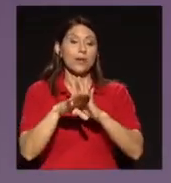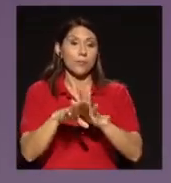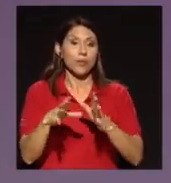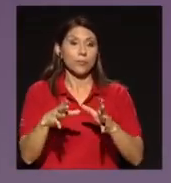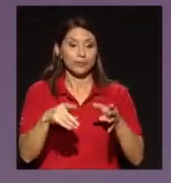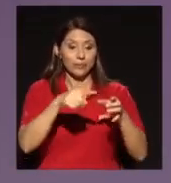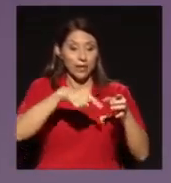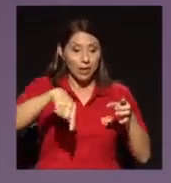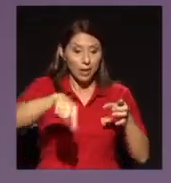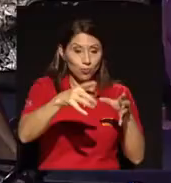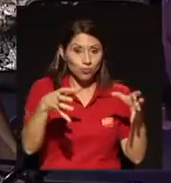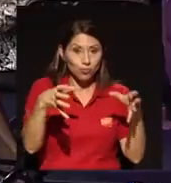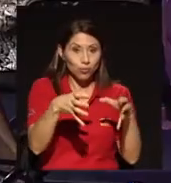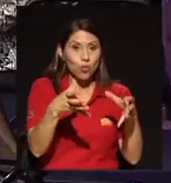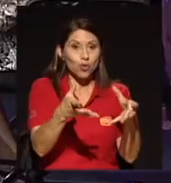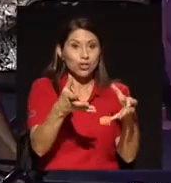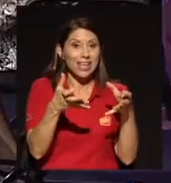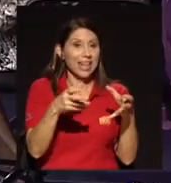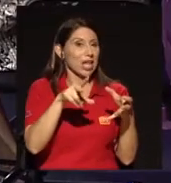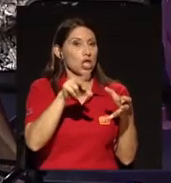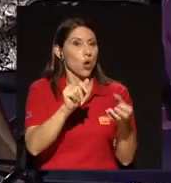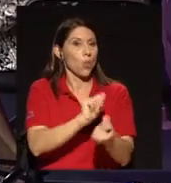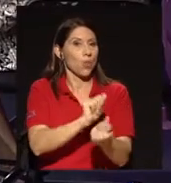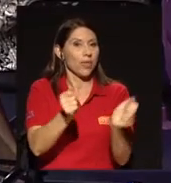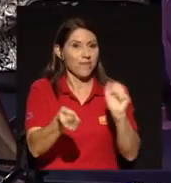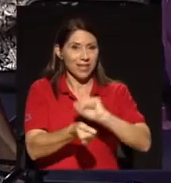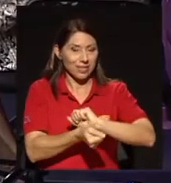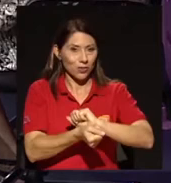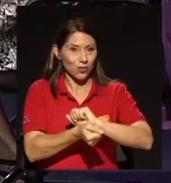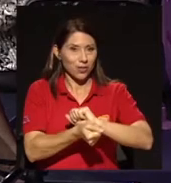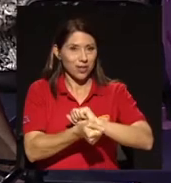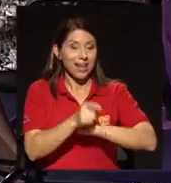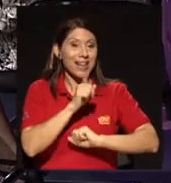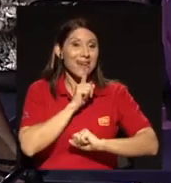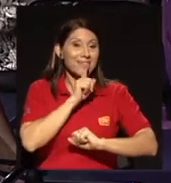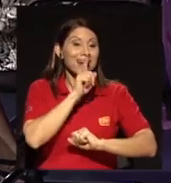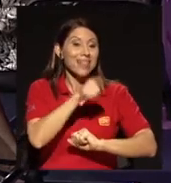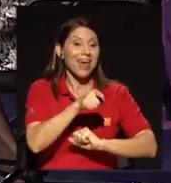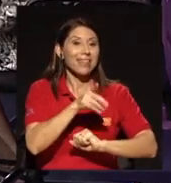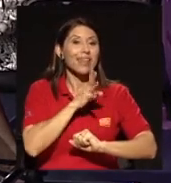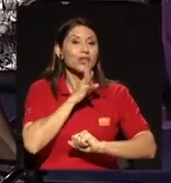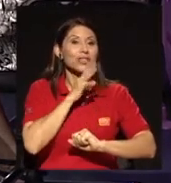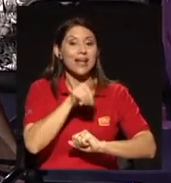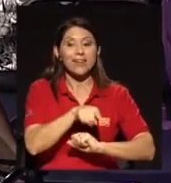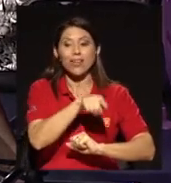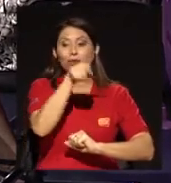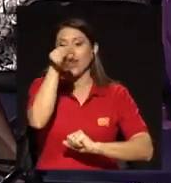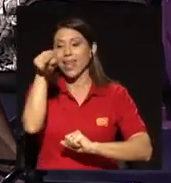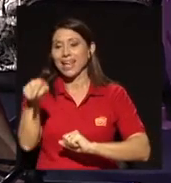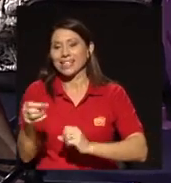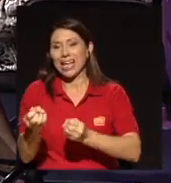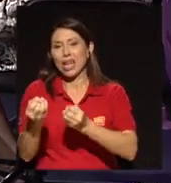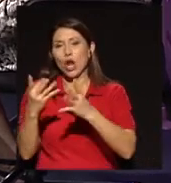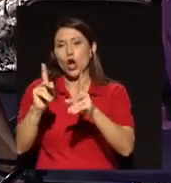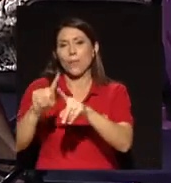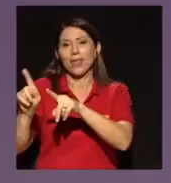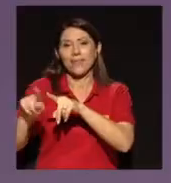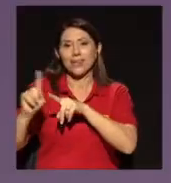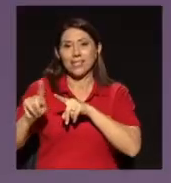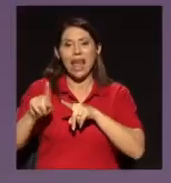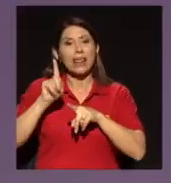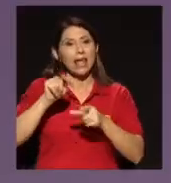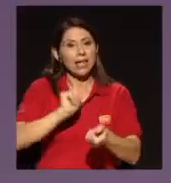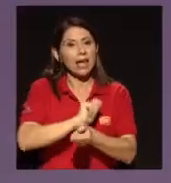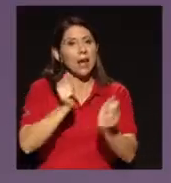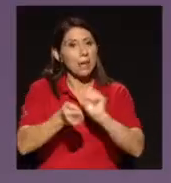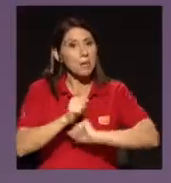esa no modificación, la realidad que nos está hablando de esta enorme diversidad. Sí. Hay que cambiar. Hay leyes que han ido